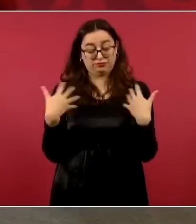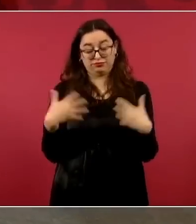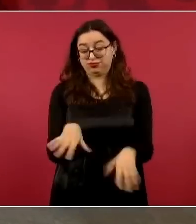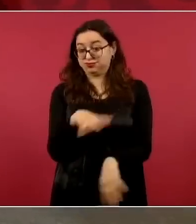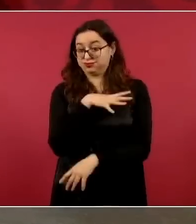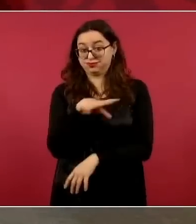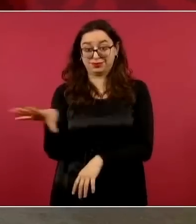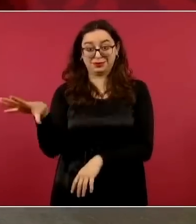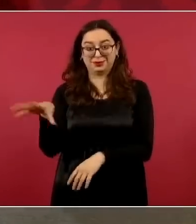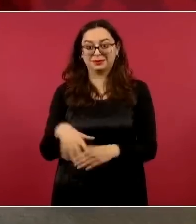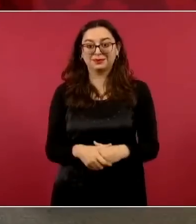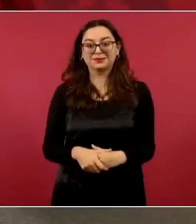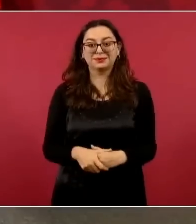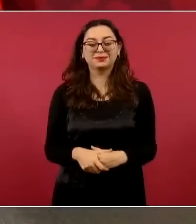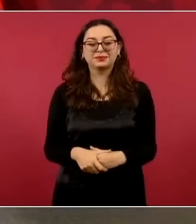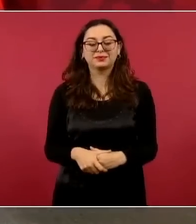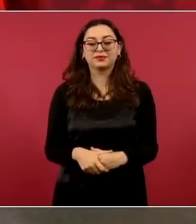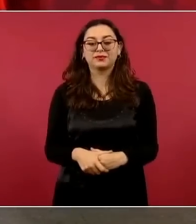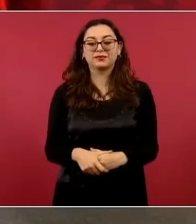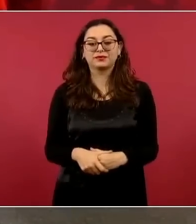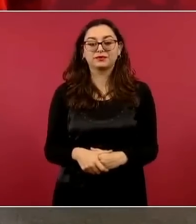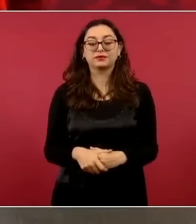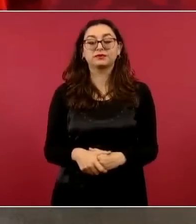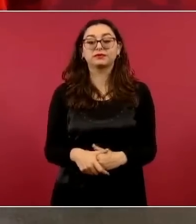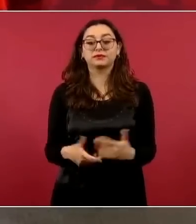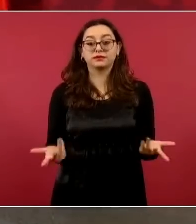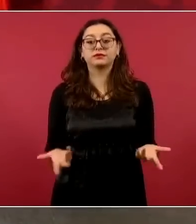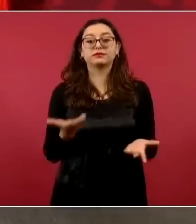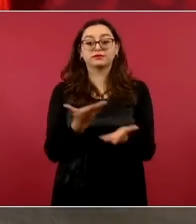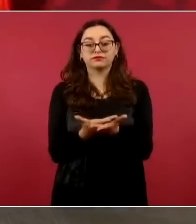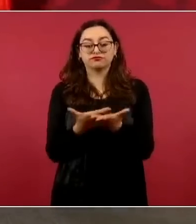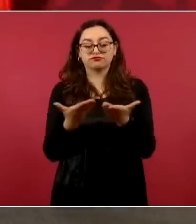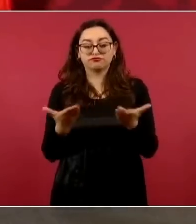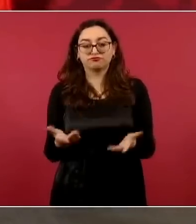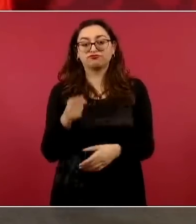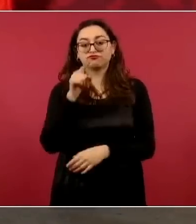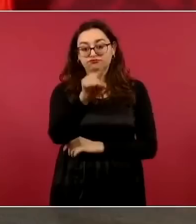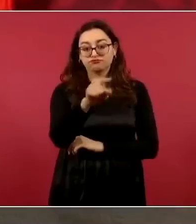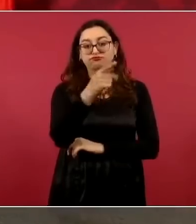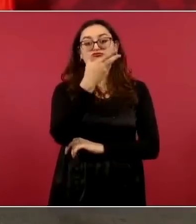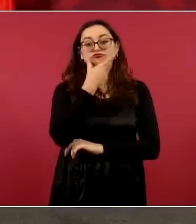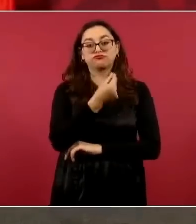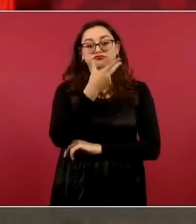increíbles. Bueno, pues él encabeza un movimiento